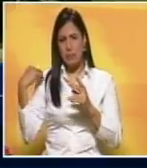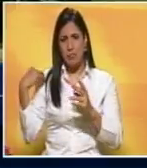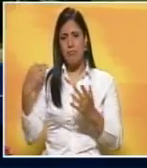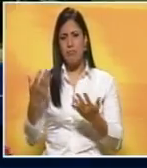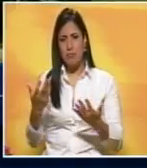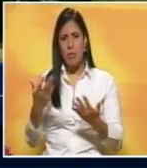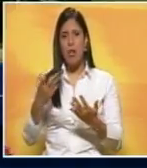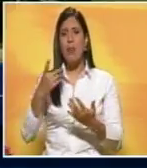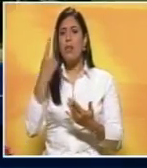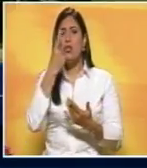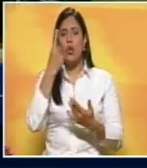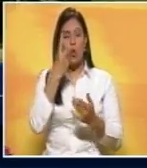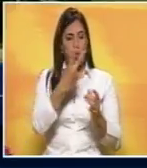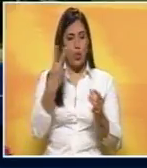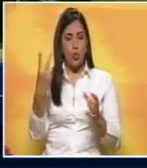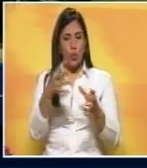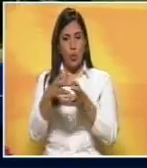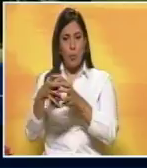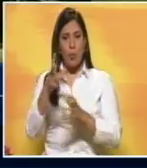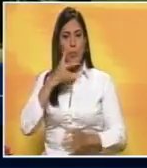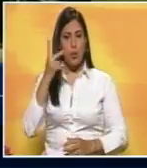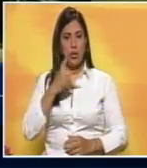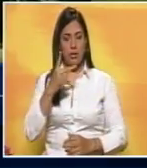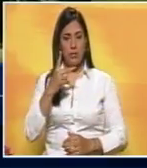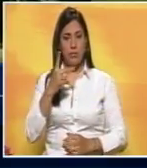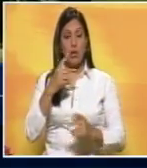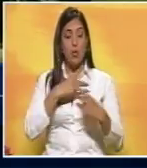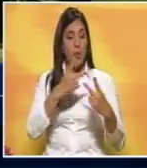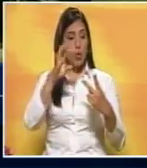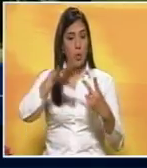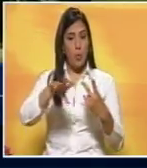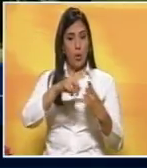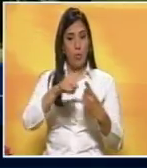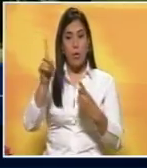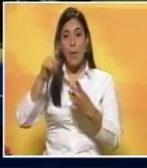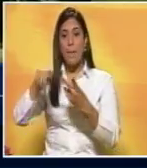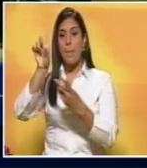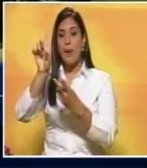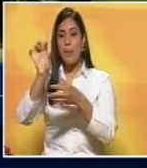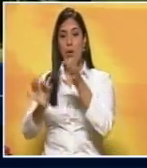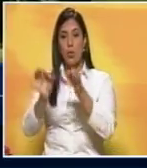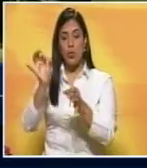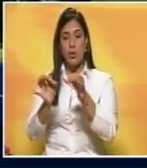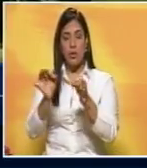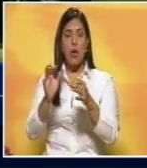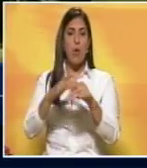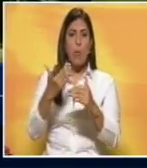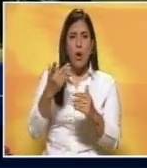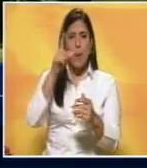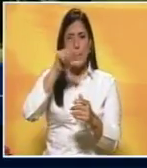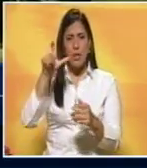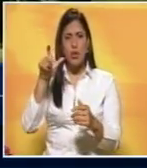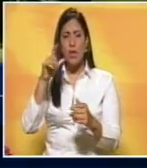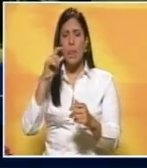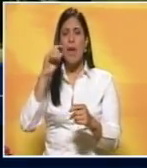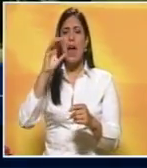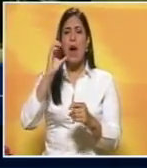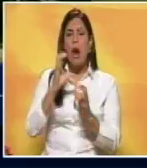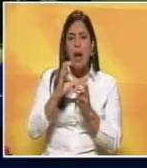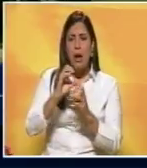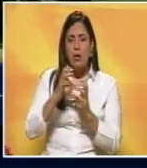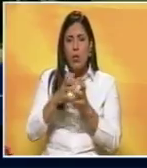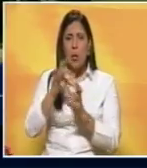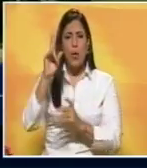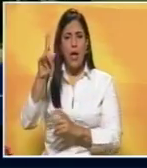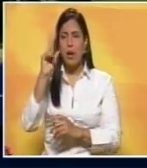decirlo, son solamente dos partidos políticos, Voluntad Popular y Primero Justicia. Porque hay una gente que dice, Causa R